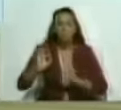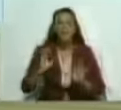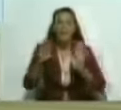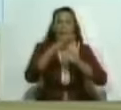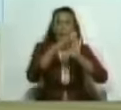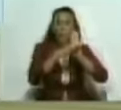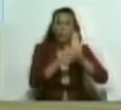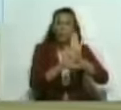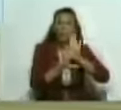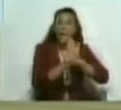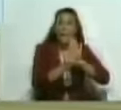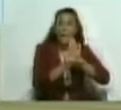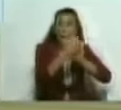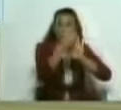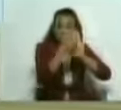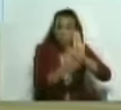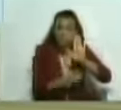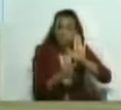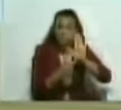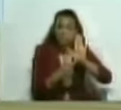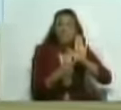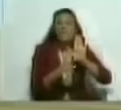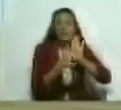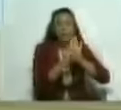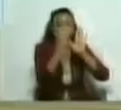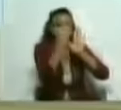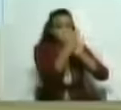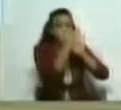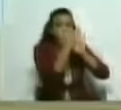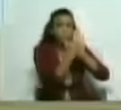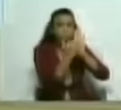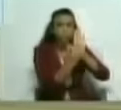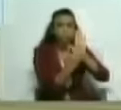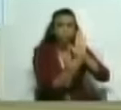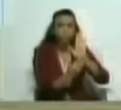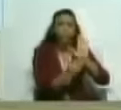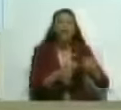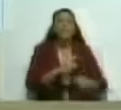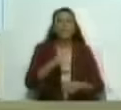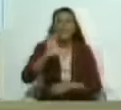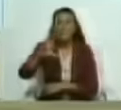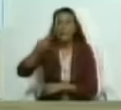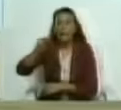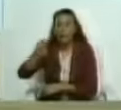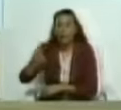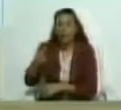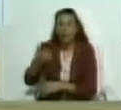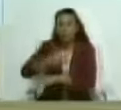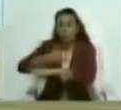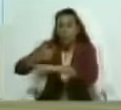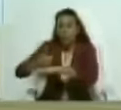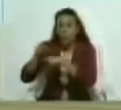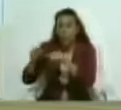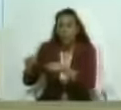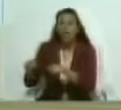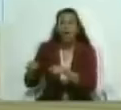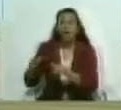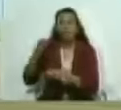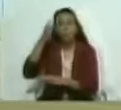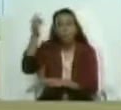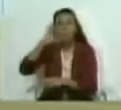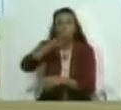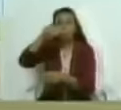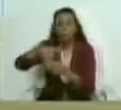normativa legal y reglamentaria del Poder Electoral, Consejo